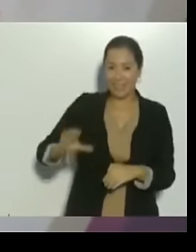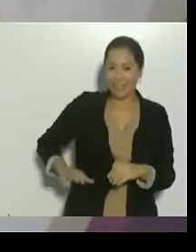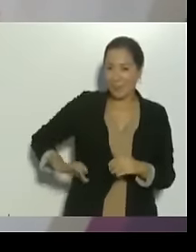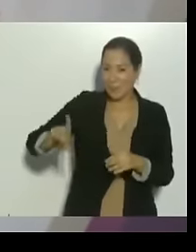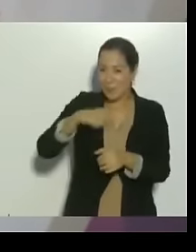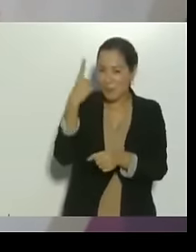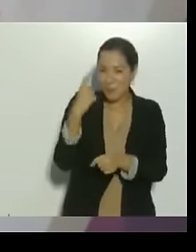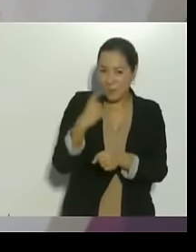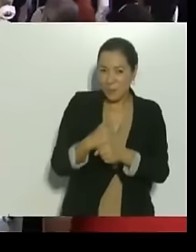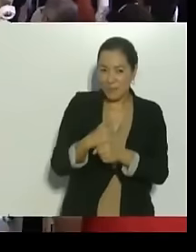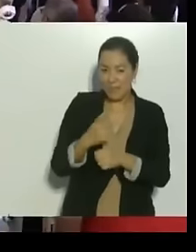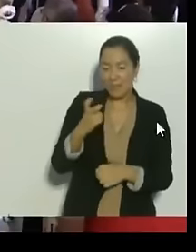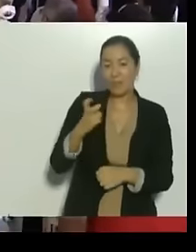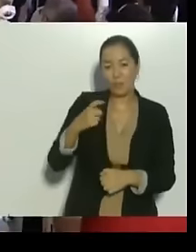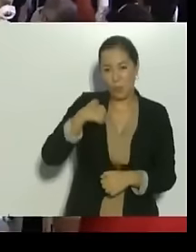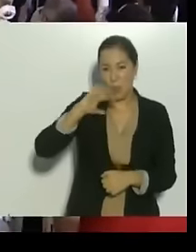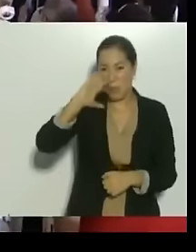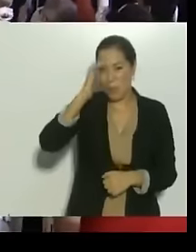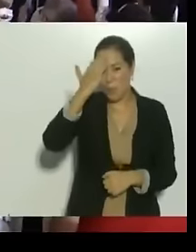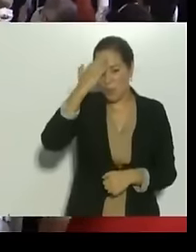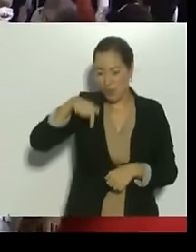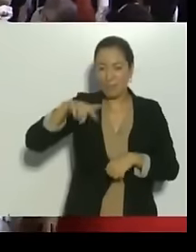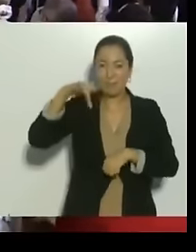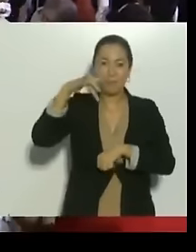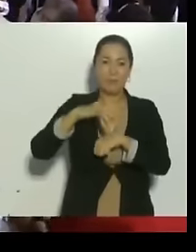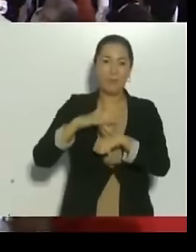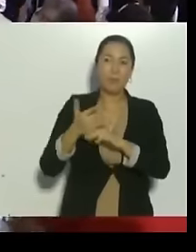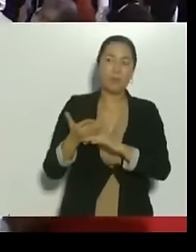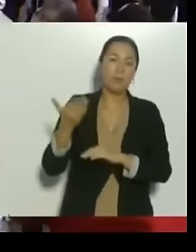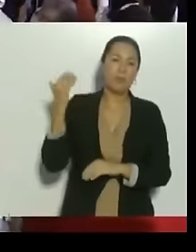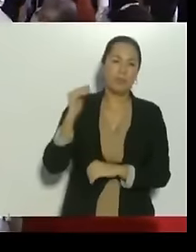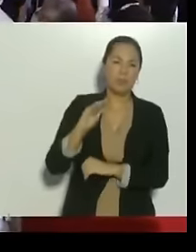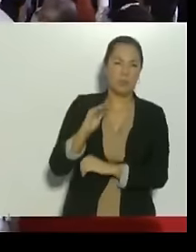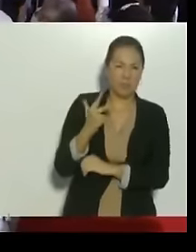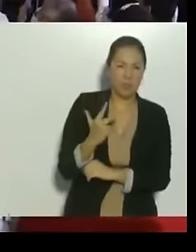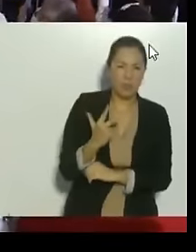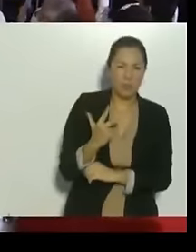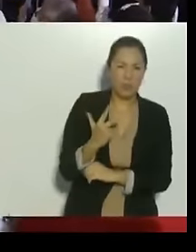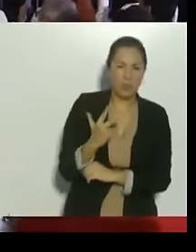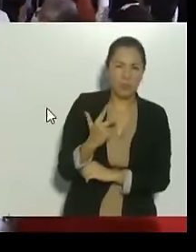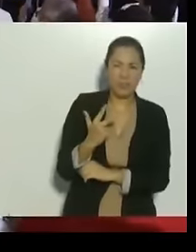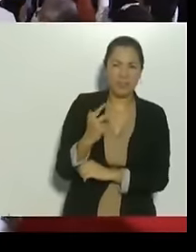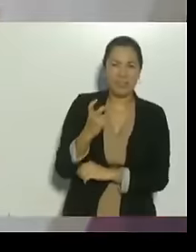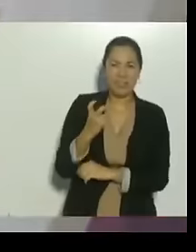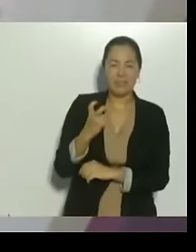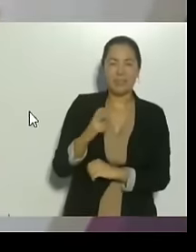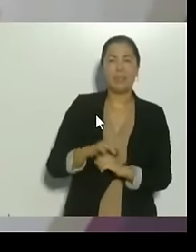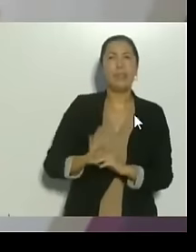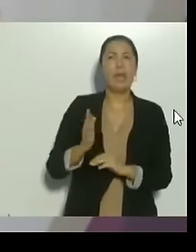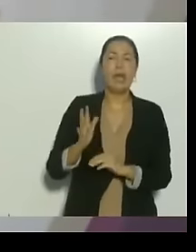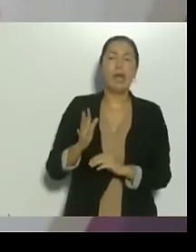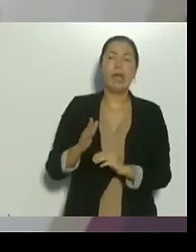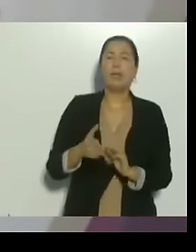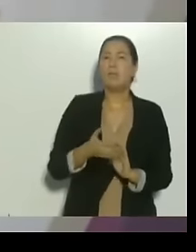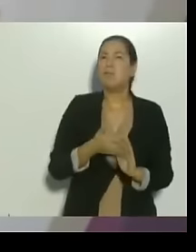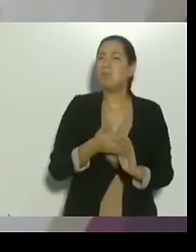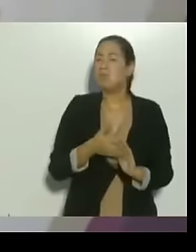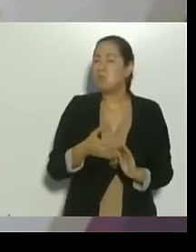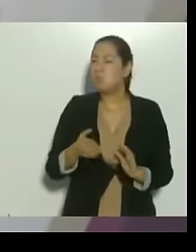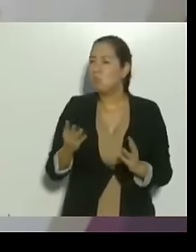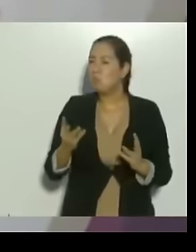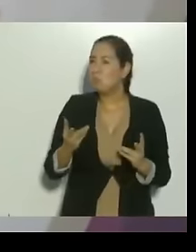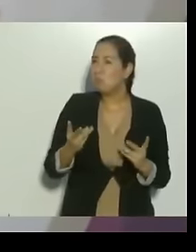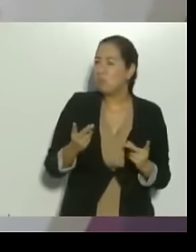historia detrás no desde la primera vez que pidió disculpas el presidente que pidió que que los españoles se disculparan y tiene mucha razón nuestro amigo